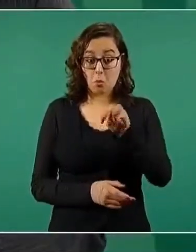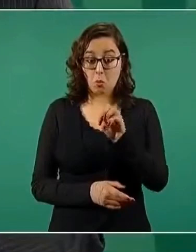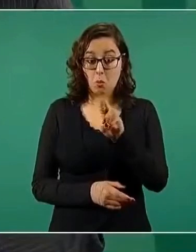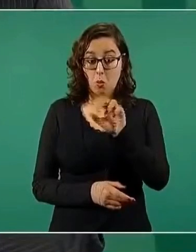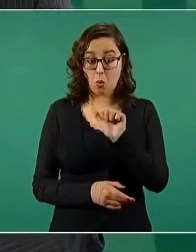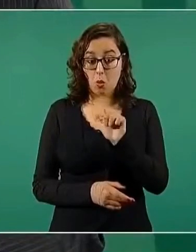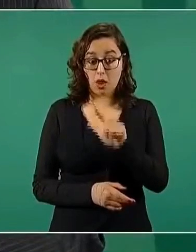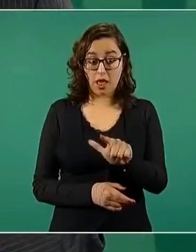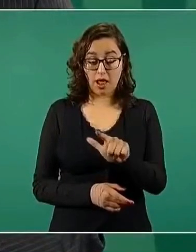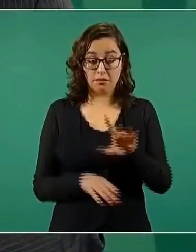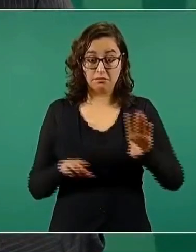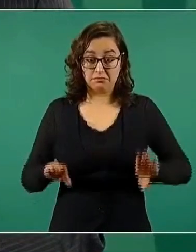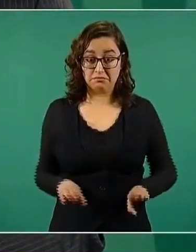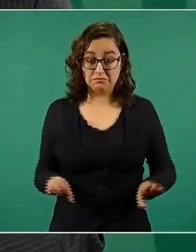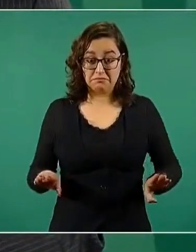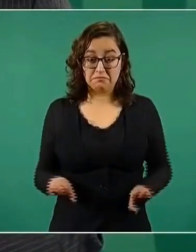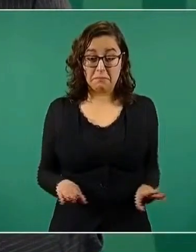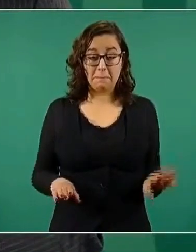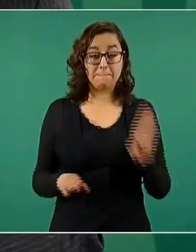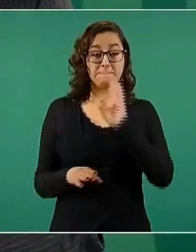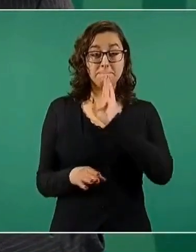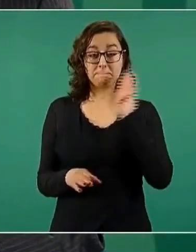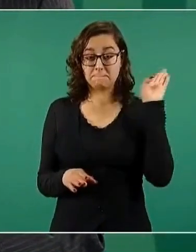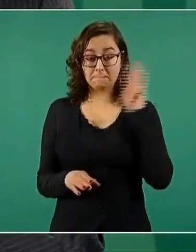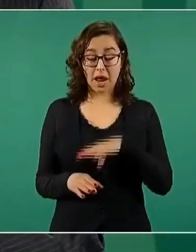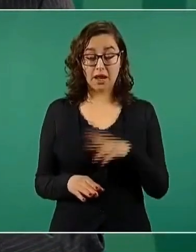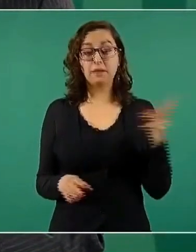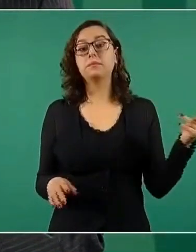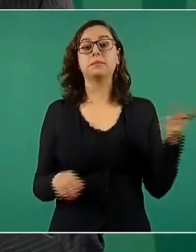los militantes de los partidos